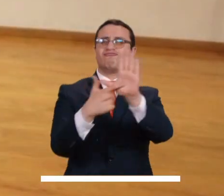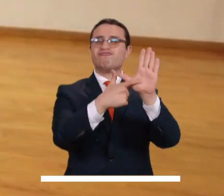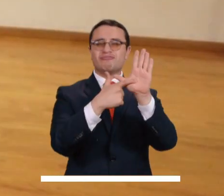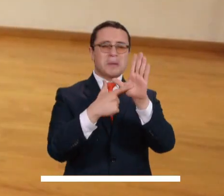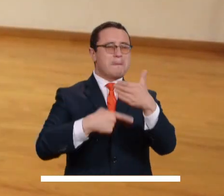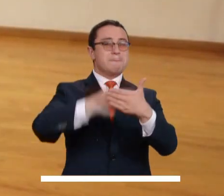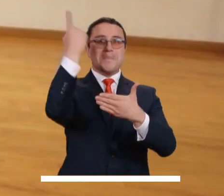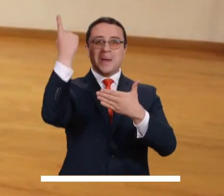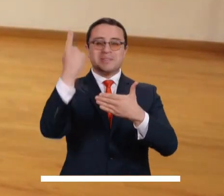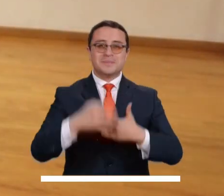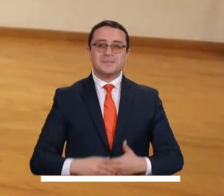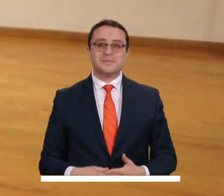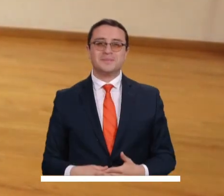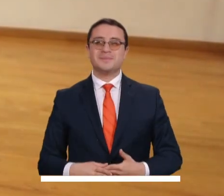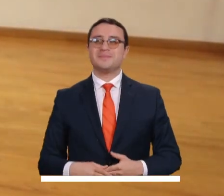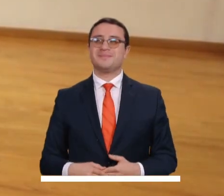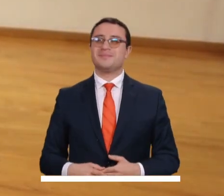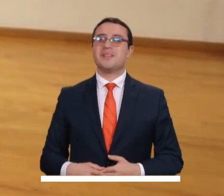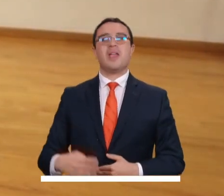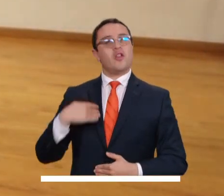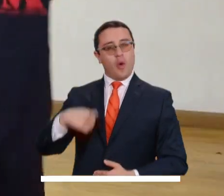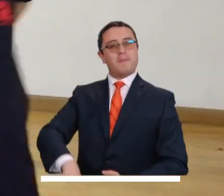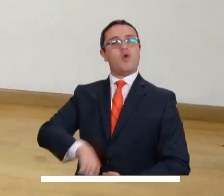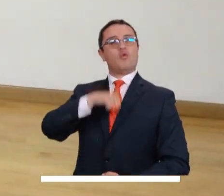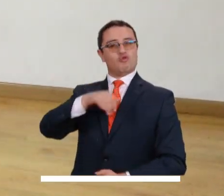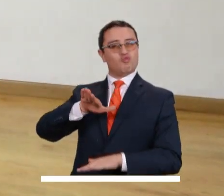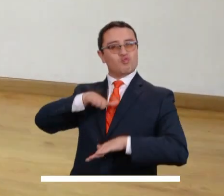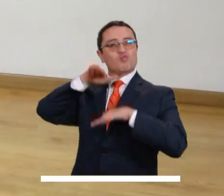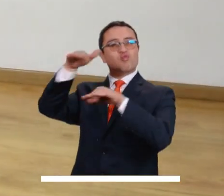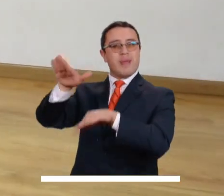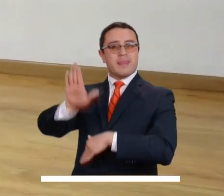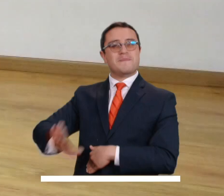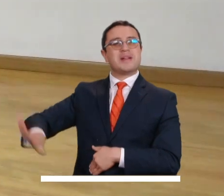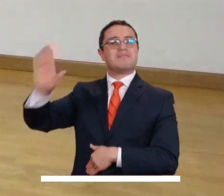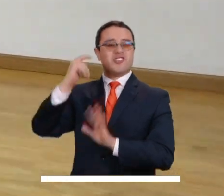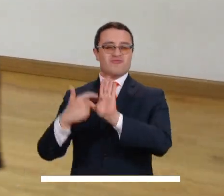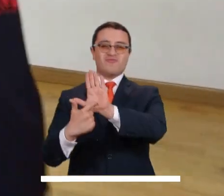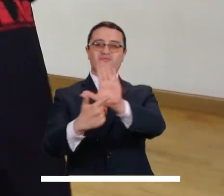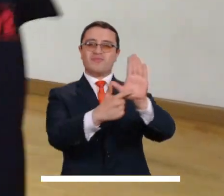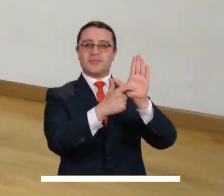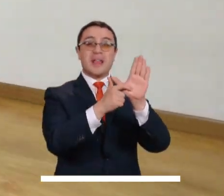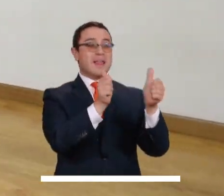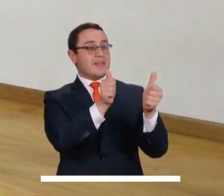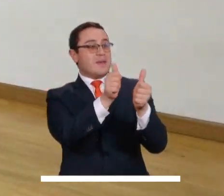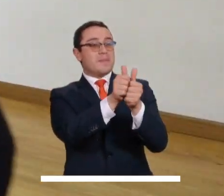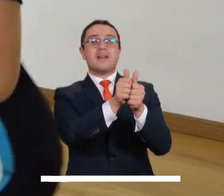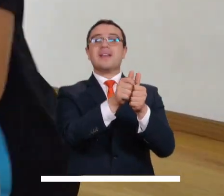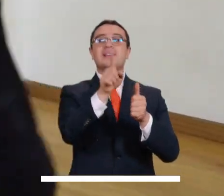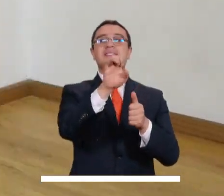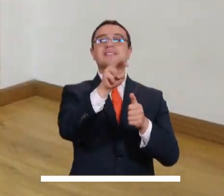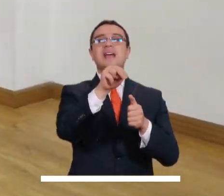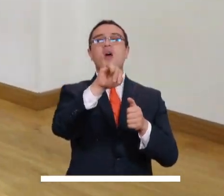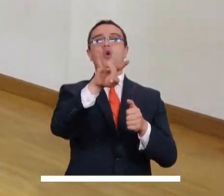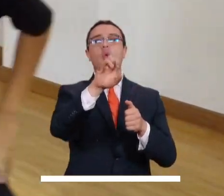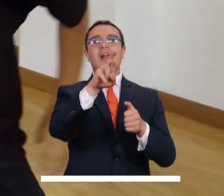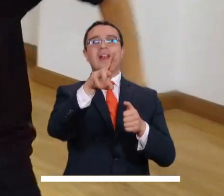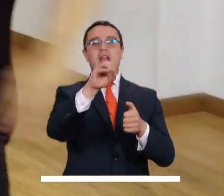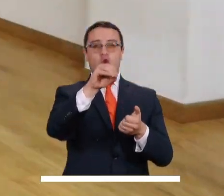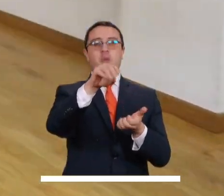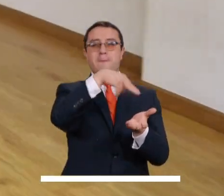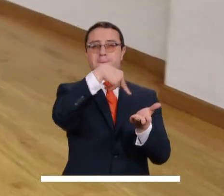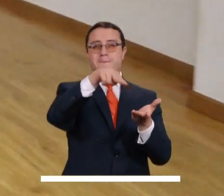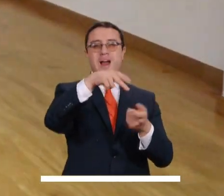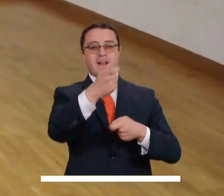Pues la verdad me siento muy orgulloso de representar al departamento, así como pareja oficial también de sanjuanero. Siento una